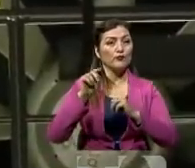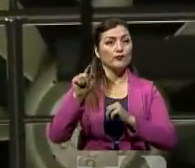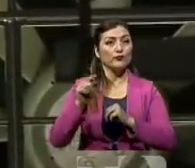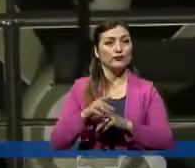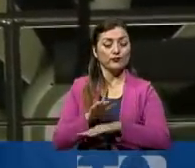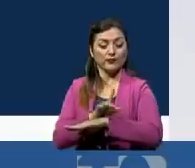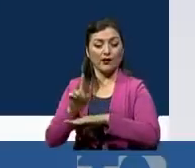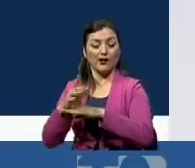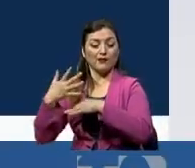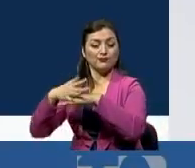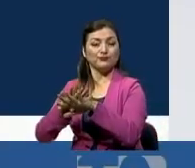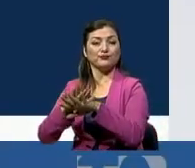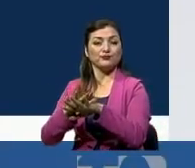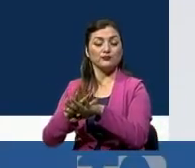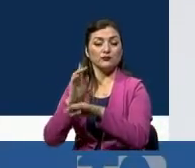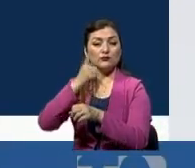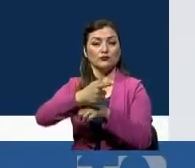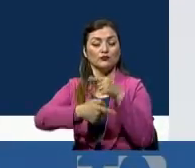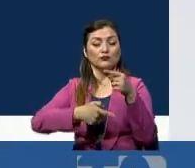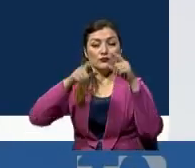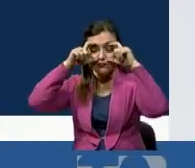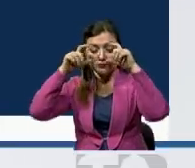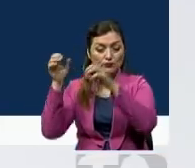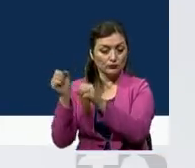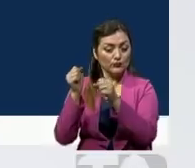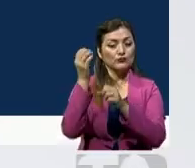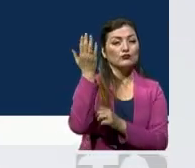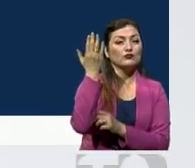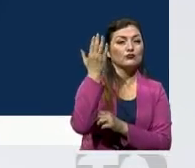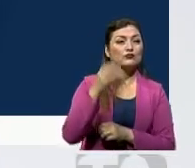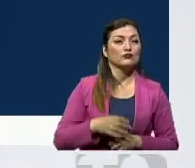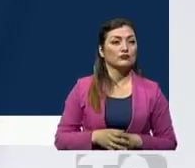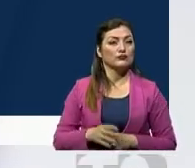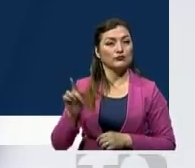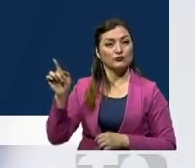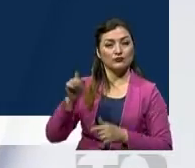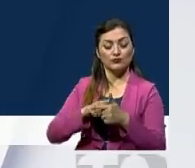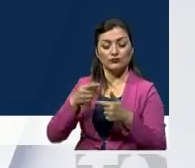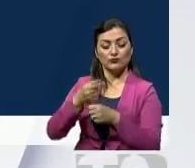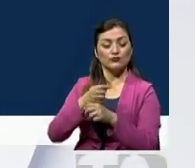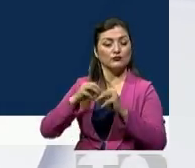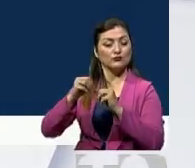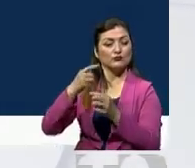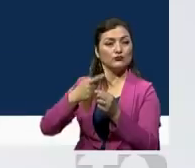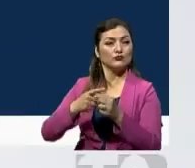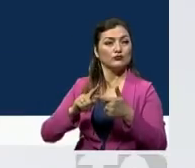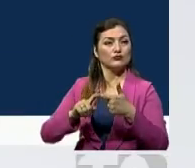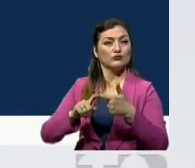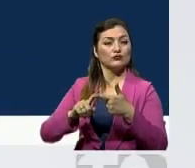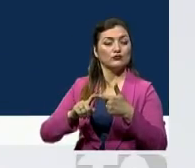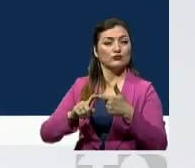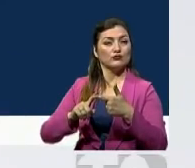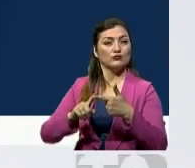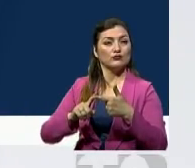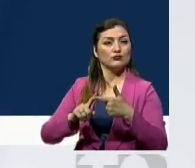al directorio integrado para entonces por Augusto Barrera como alcalde, Edgar Jácome, el gerente del Metro de Quito,